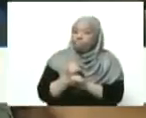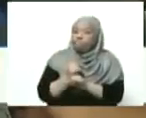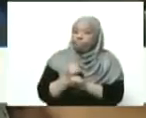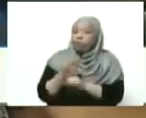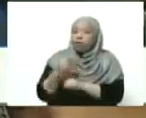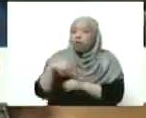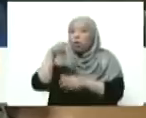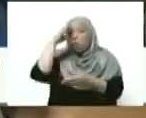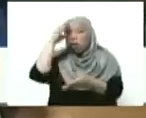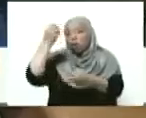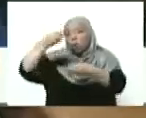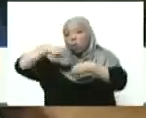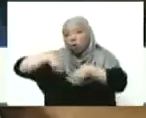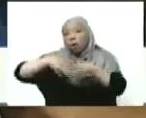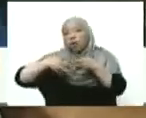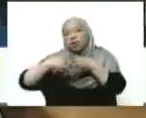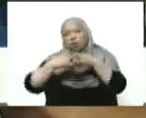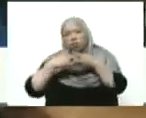convenio de Chicago de